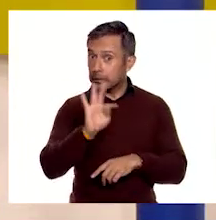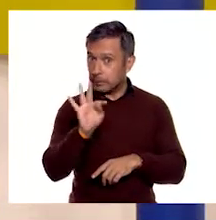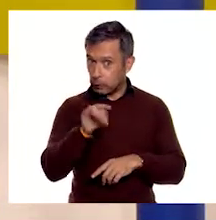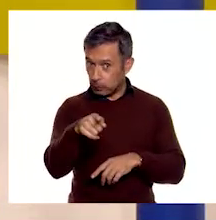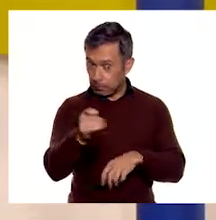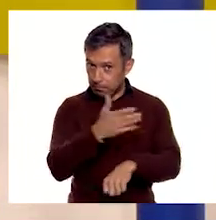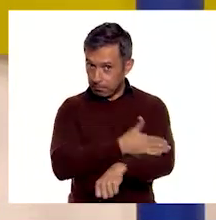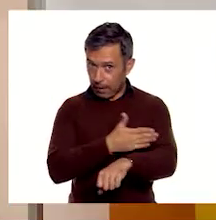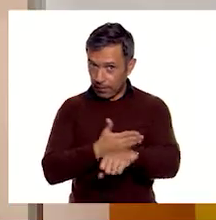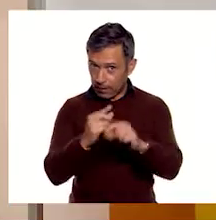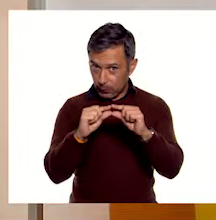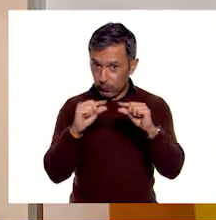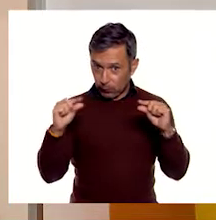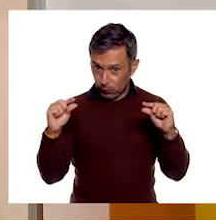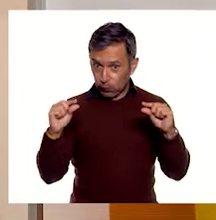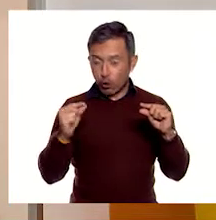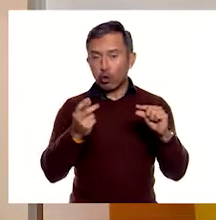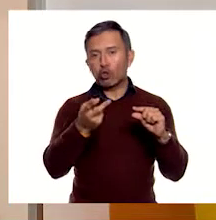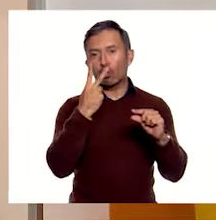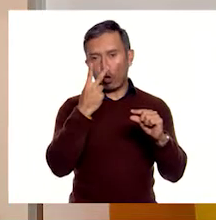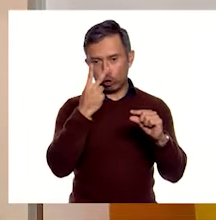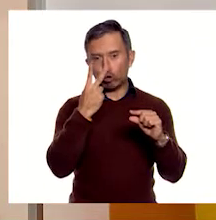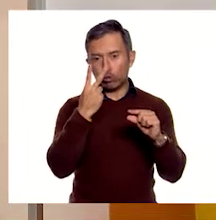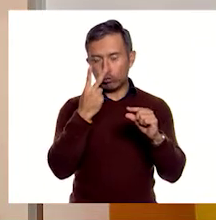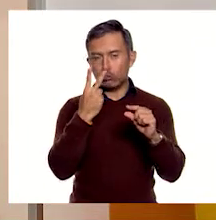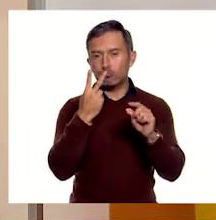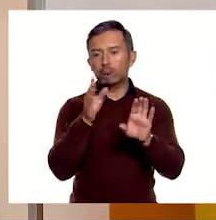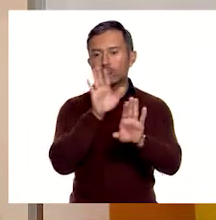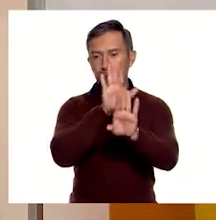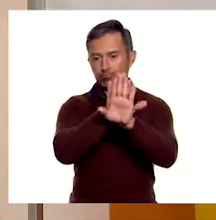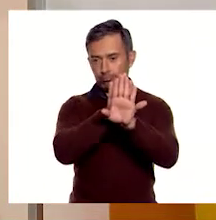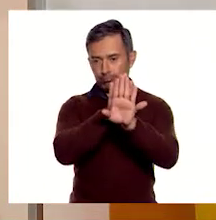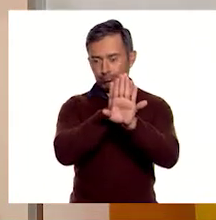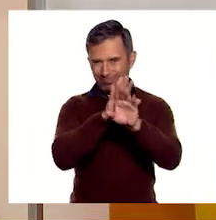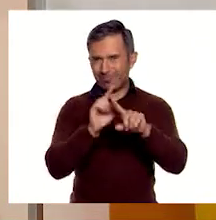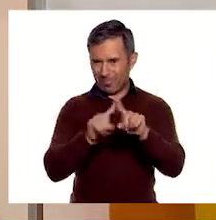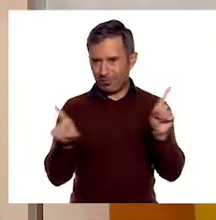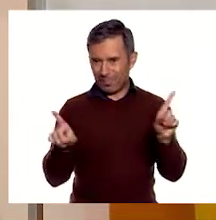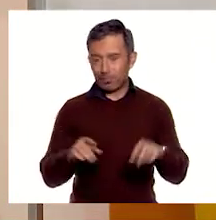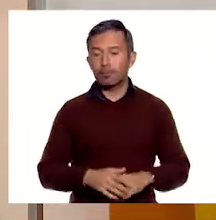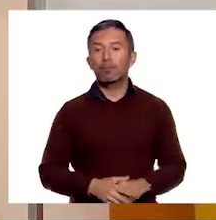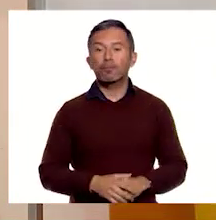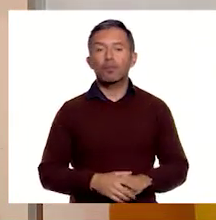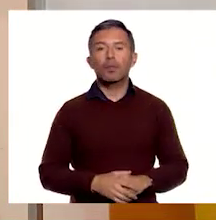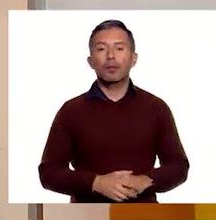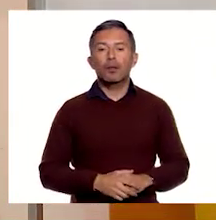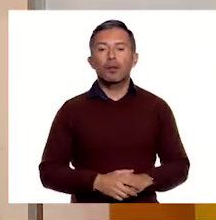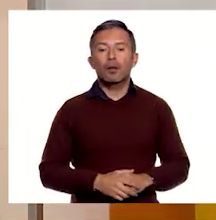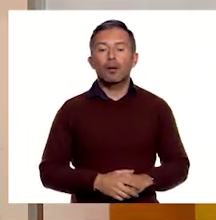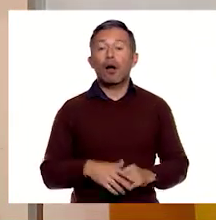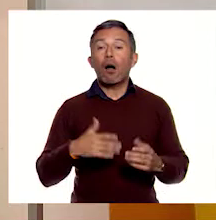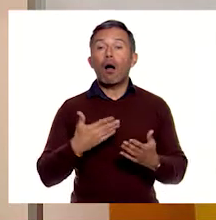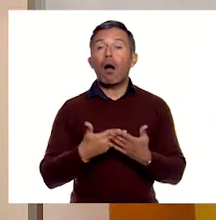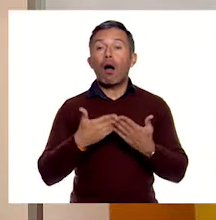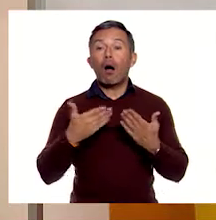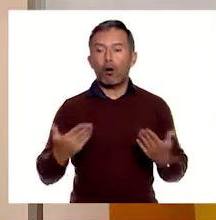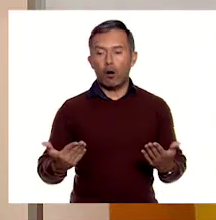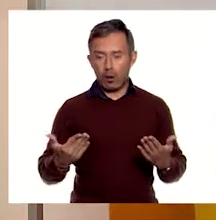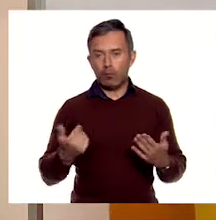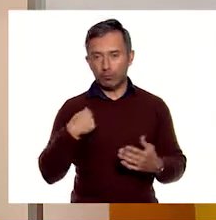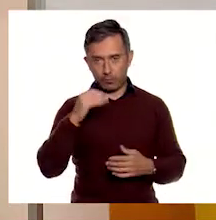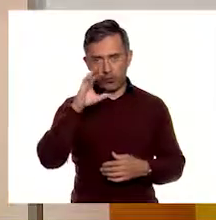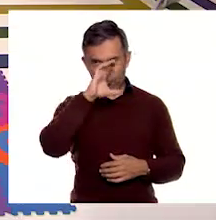quedar derechas, las dos, okay, en la misma posición. Okay. Entonces, ahora lo que procede es pegar las